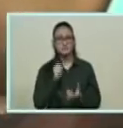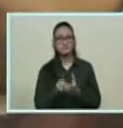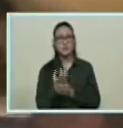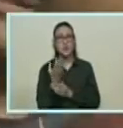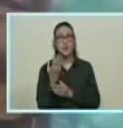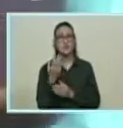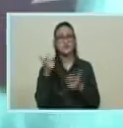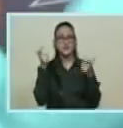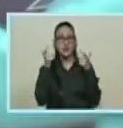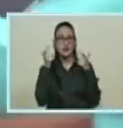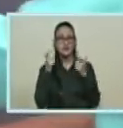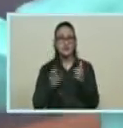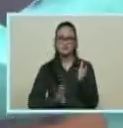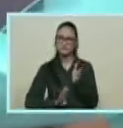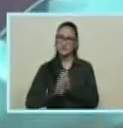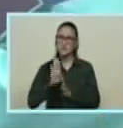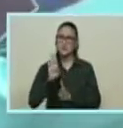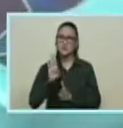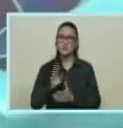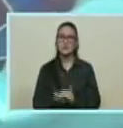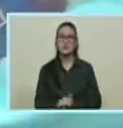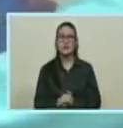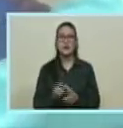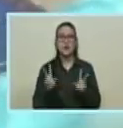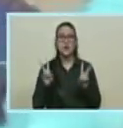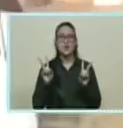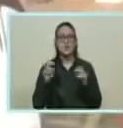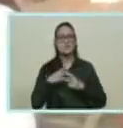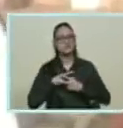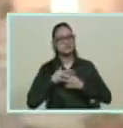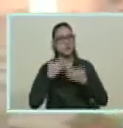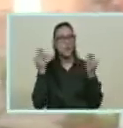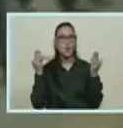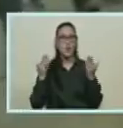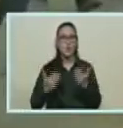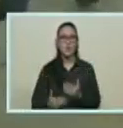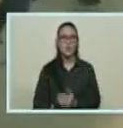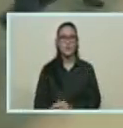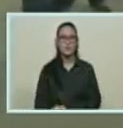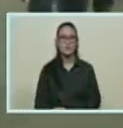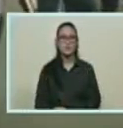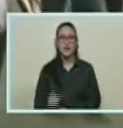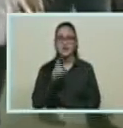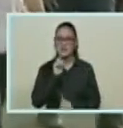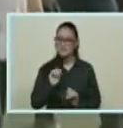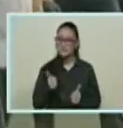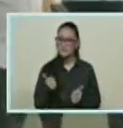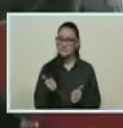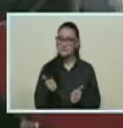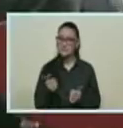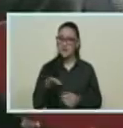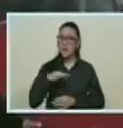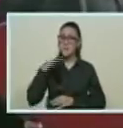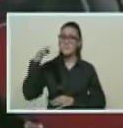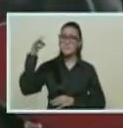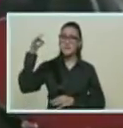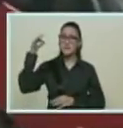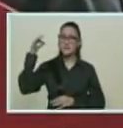Chávez. Y avanzando, creando nuevos horizontes, fundados por nosotros, en el espíritu